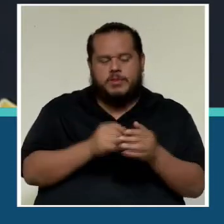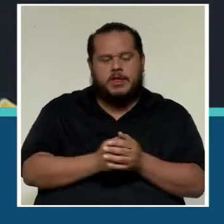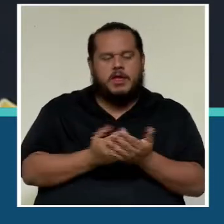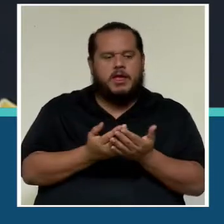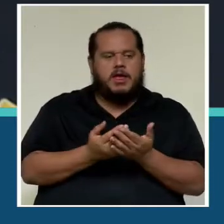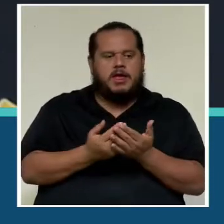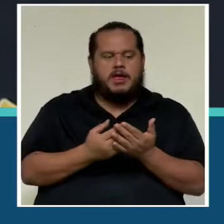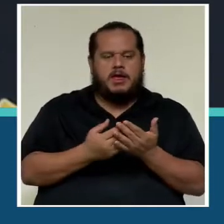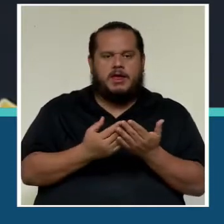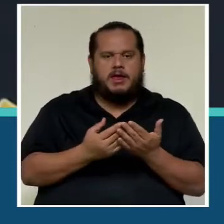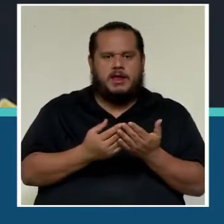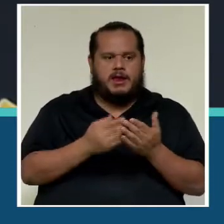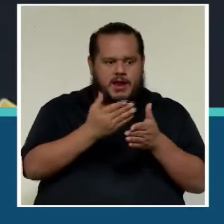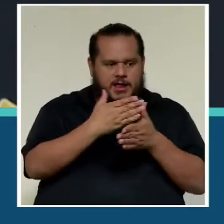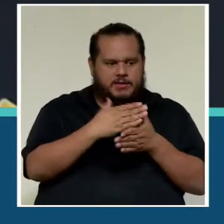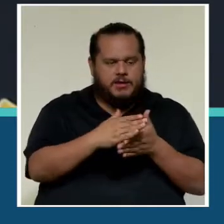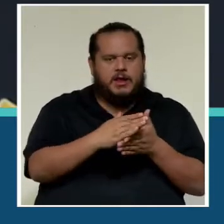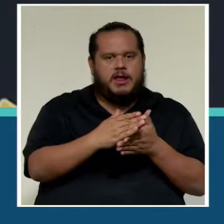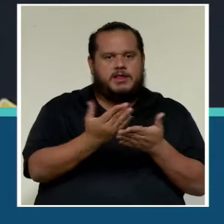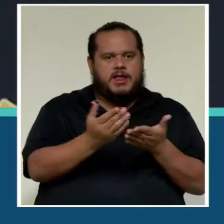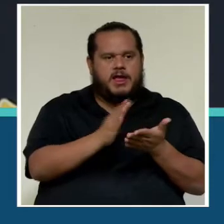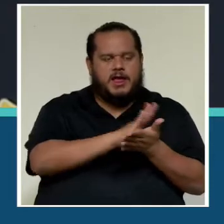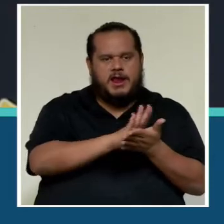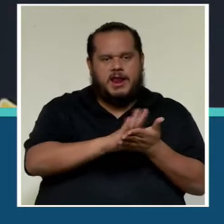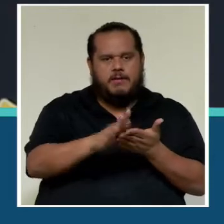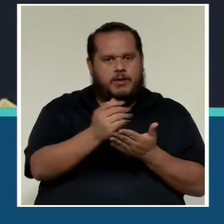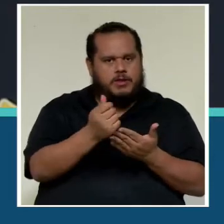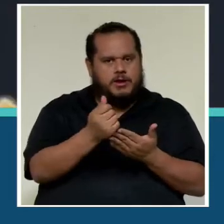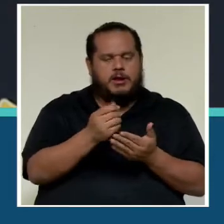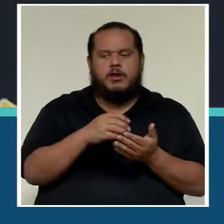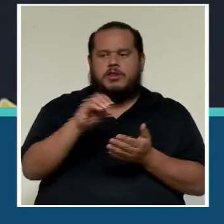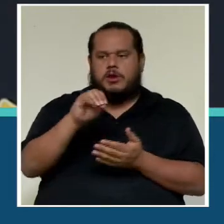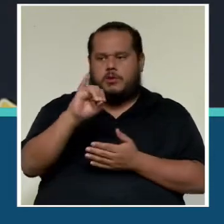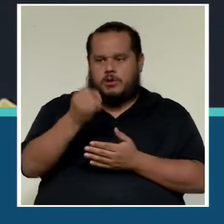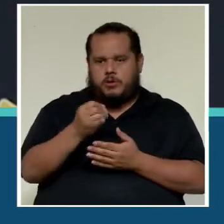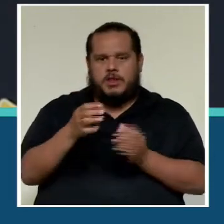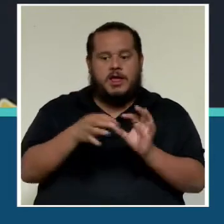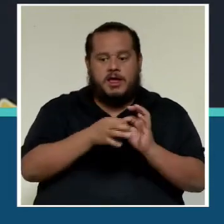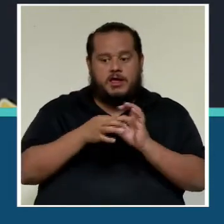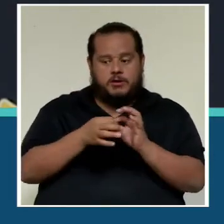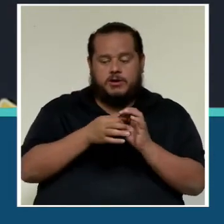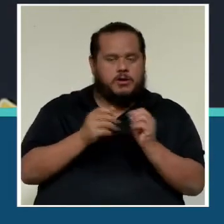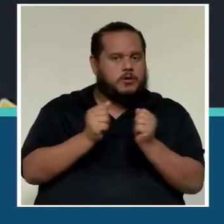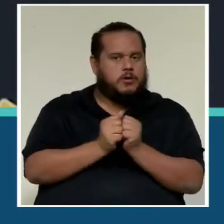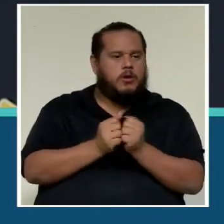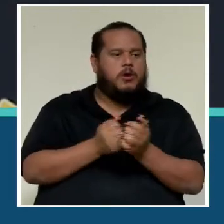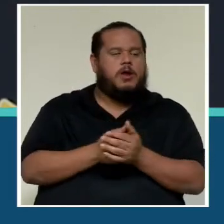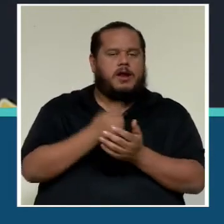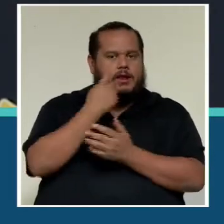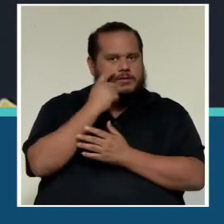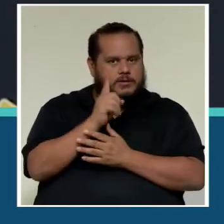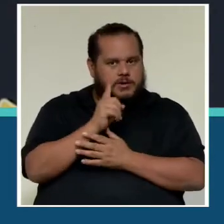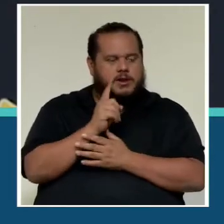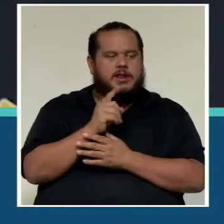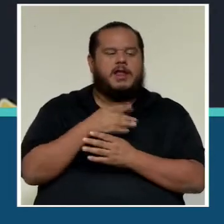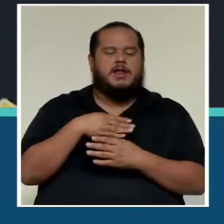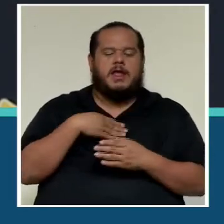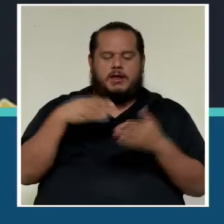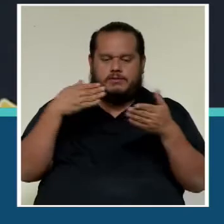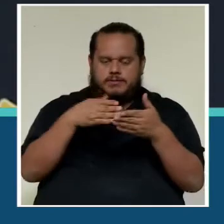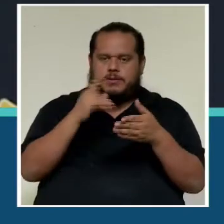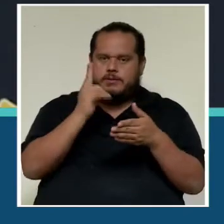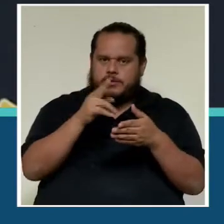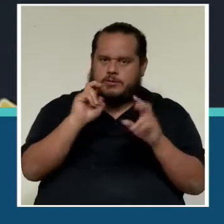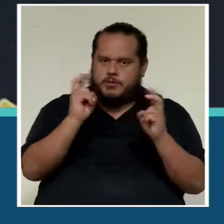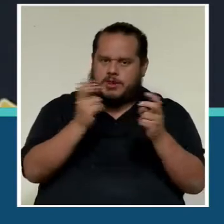de legitimación de capitales del organismo de investigación judicial, en coordinación con la Fiscalía que aborda esta misma temática,